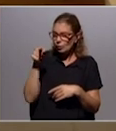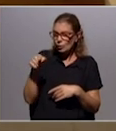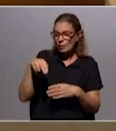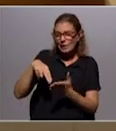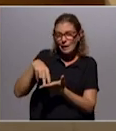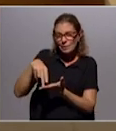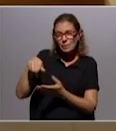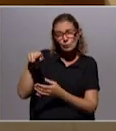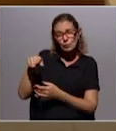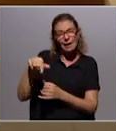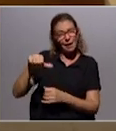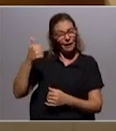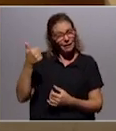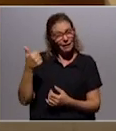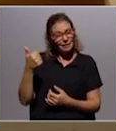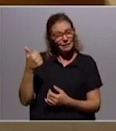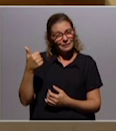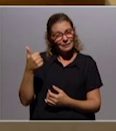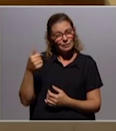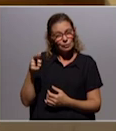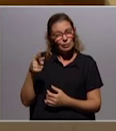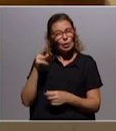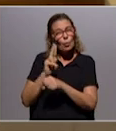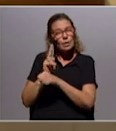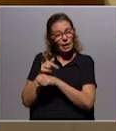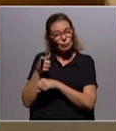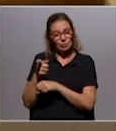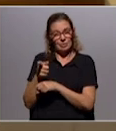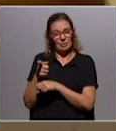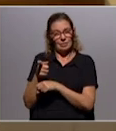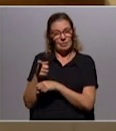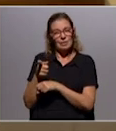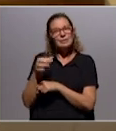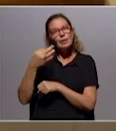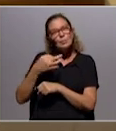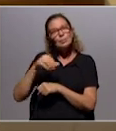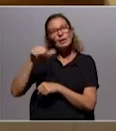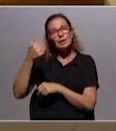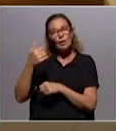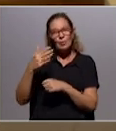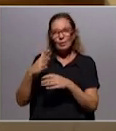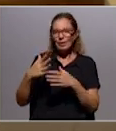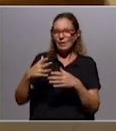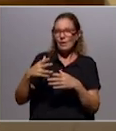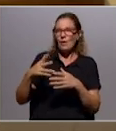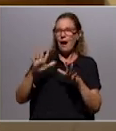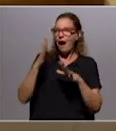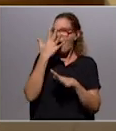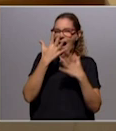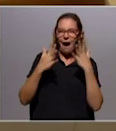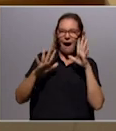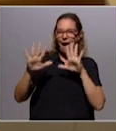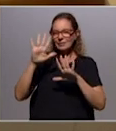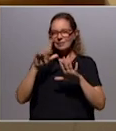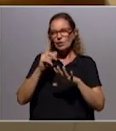que caminar para que ustedes ganaran entonces son ustedes los que tienen que cuidar este espacio también porque te ganan por arte en el teatro verano